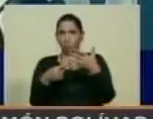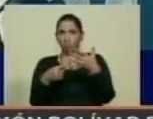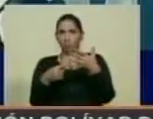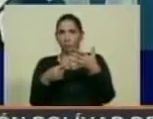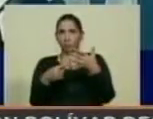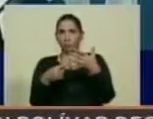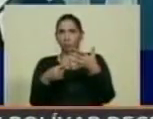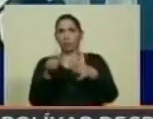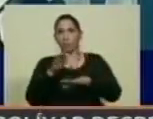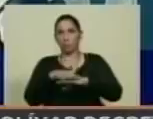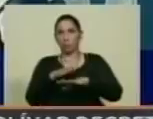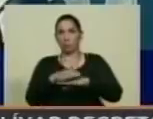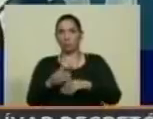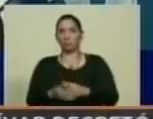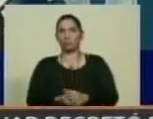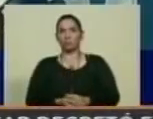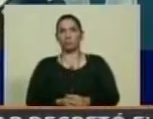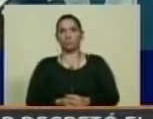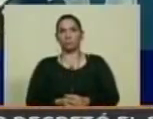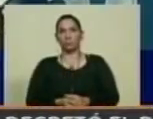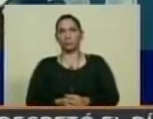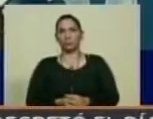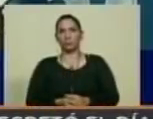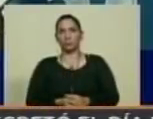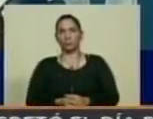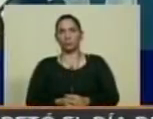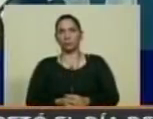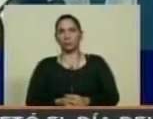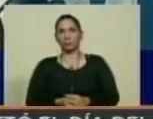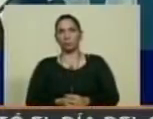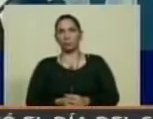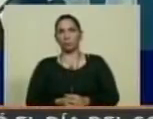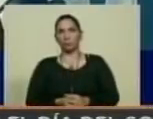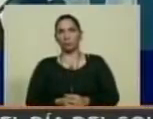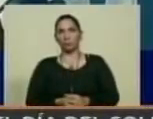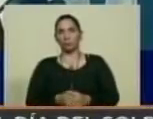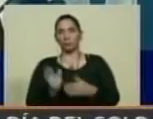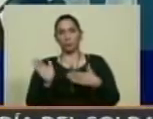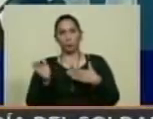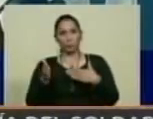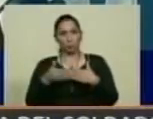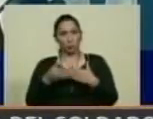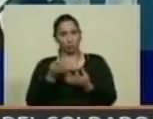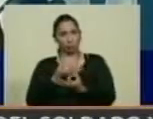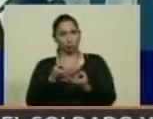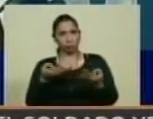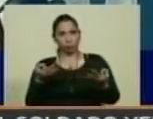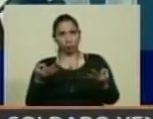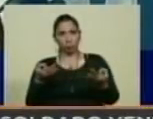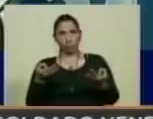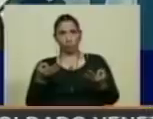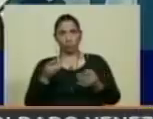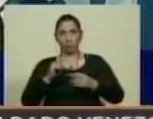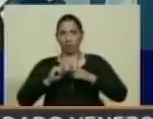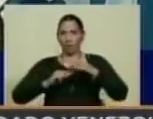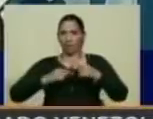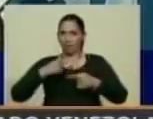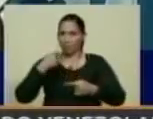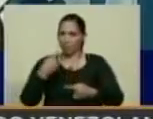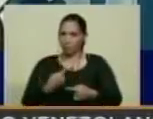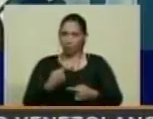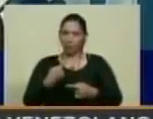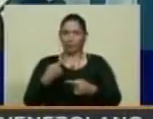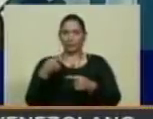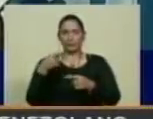este. Por lo tanto, las conclusiones preliminares, luego de arduas horas